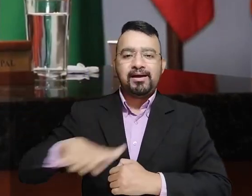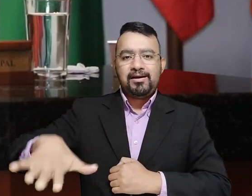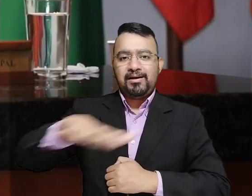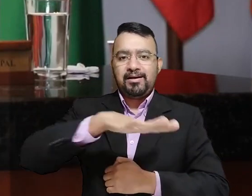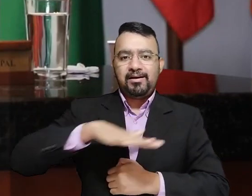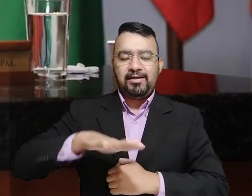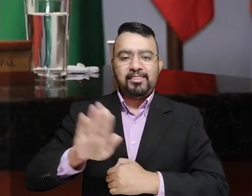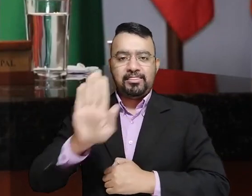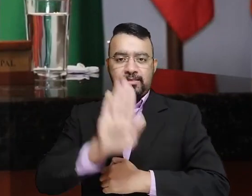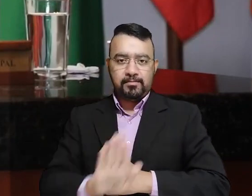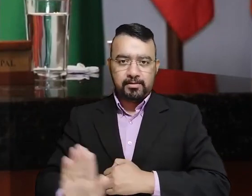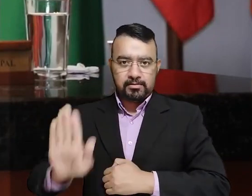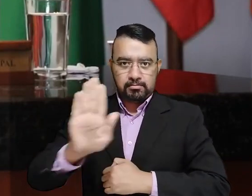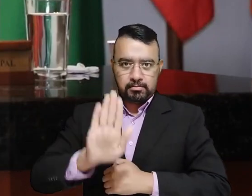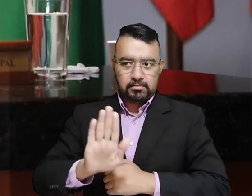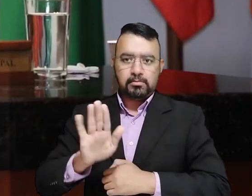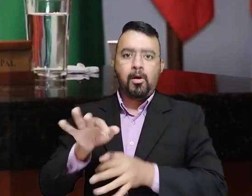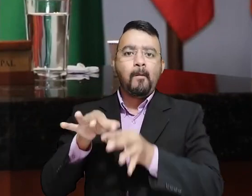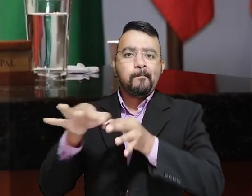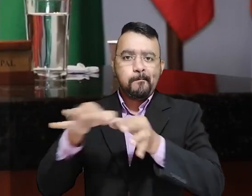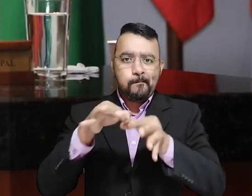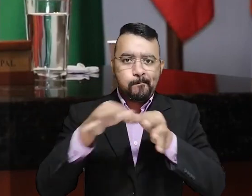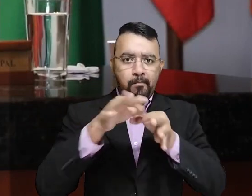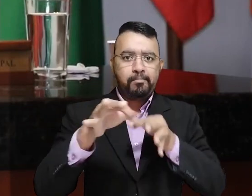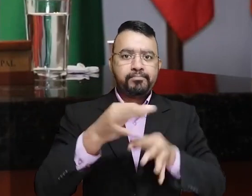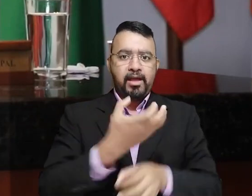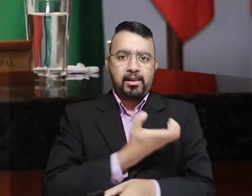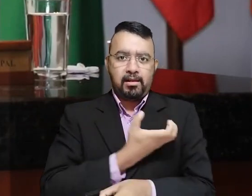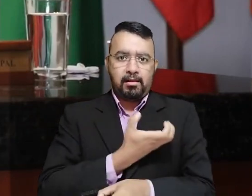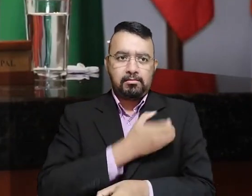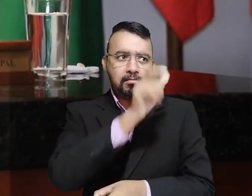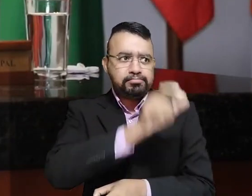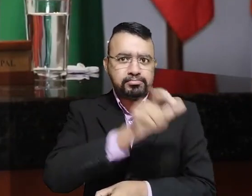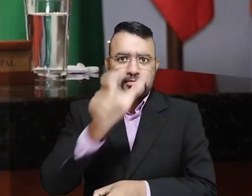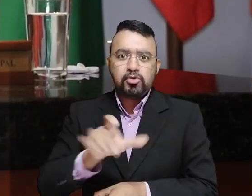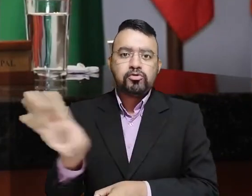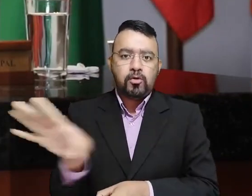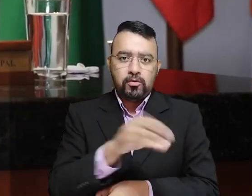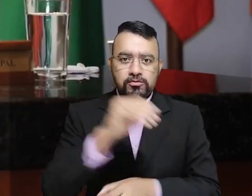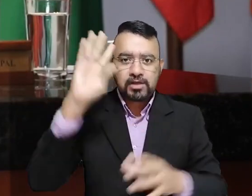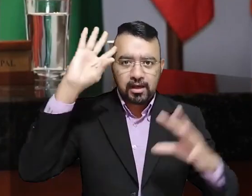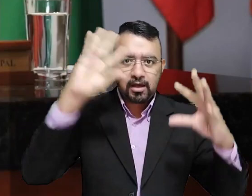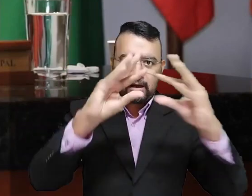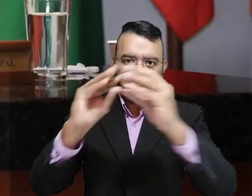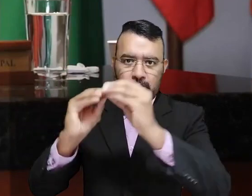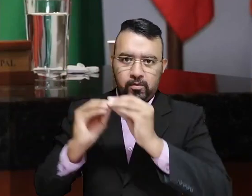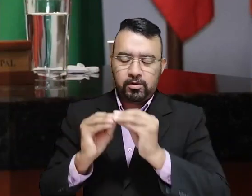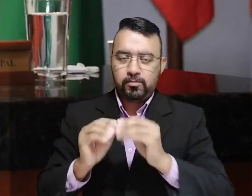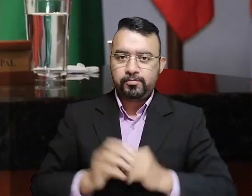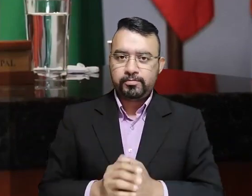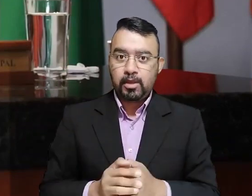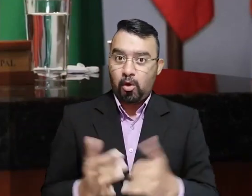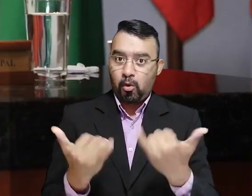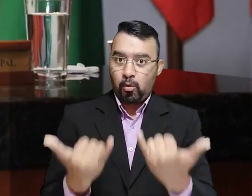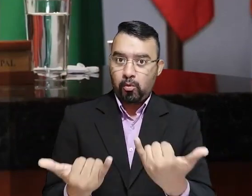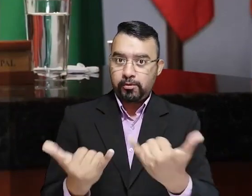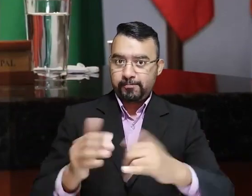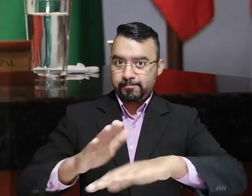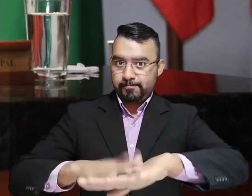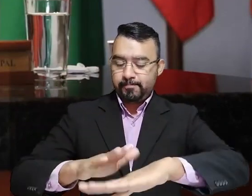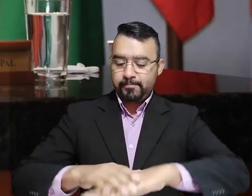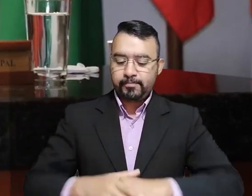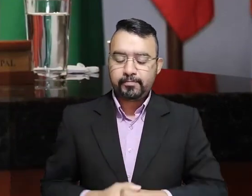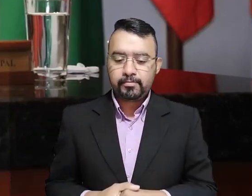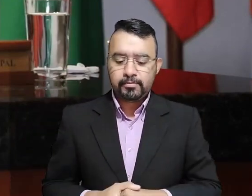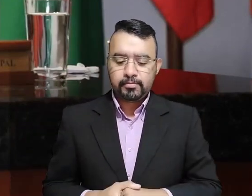parte del gobierno departamental, apoyado y respaldado por todos los alcaldes del departamento de Antioquia. Yo quiero decir